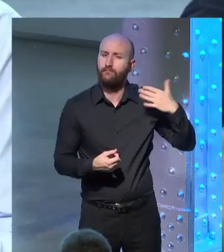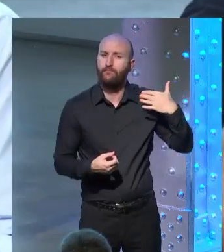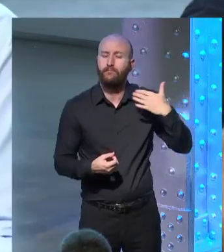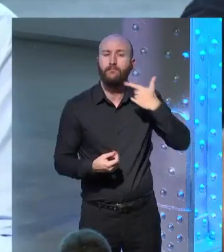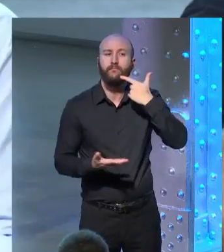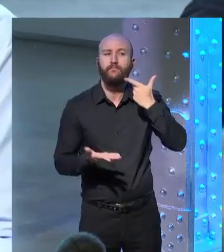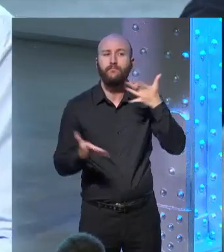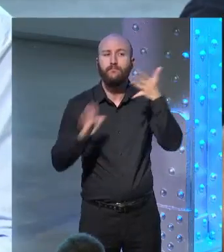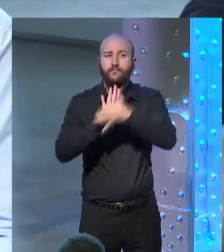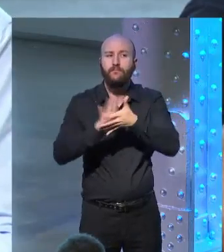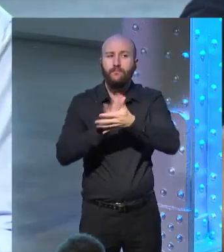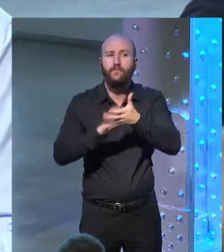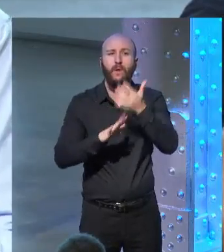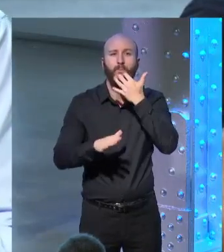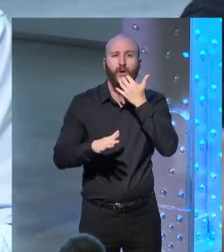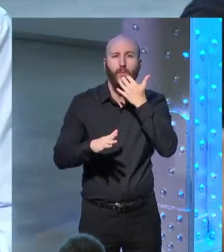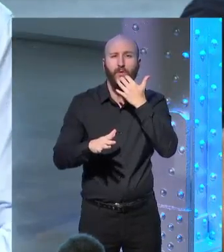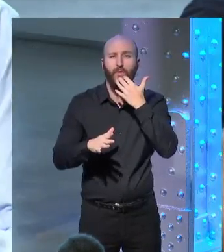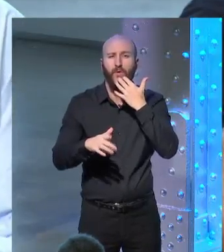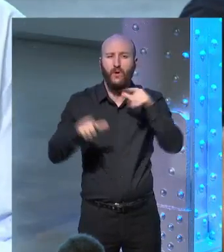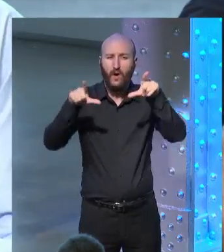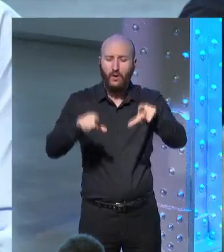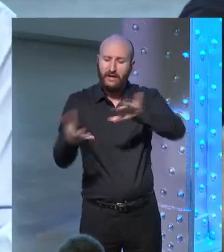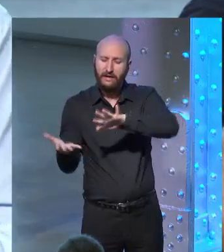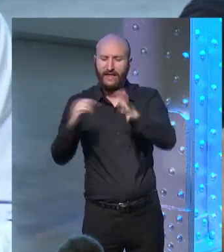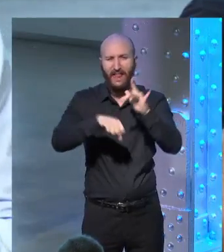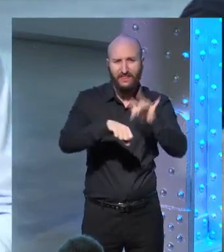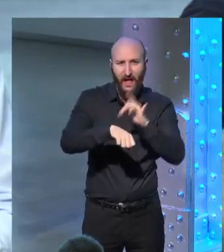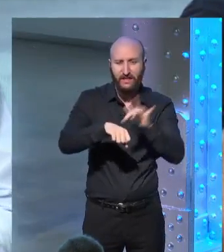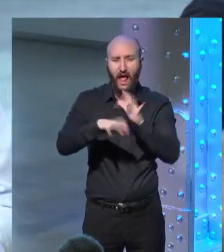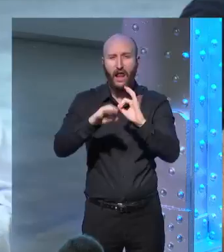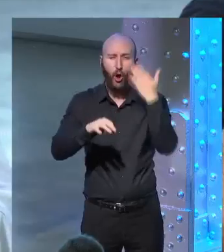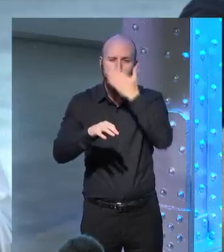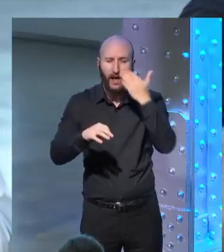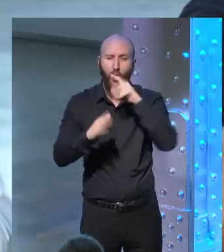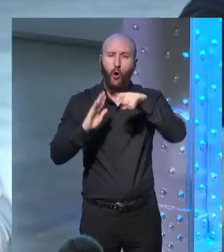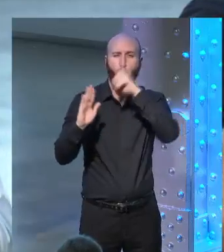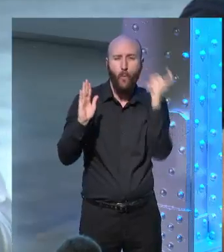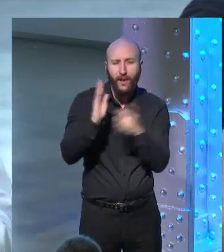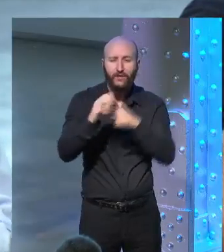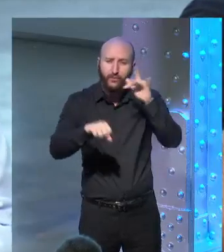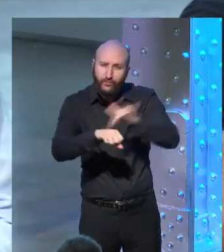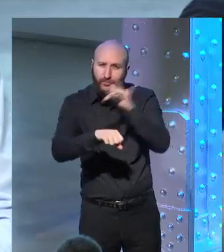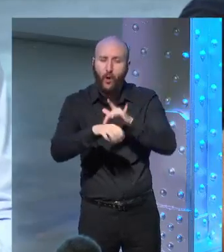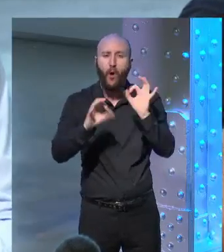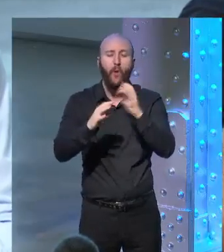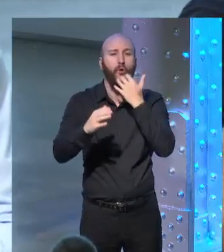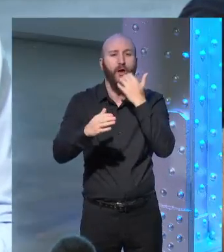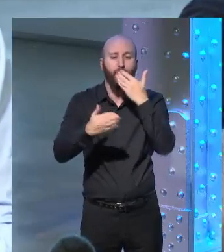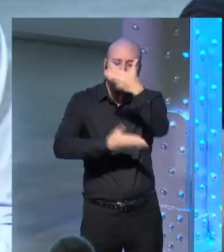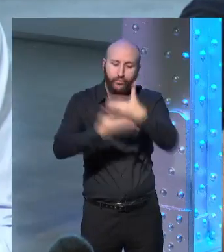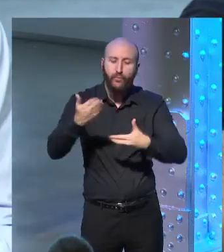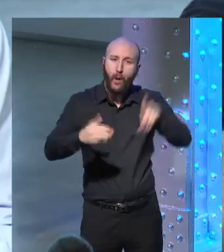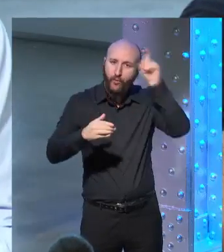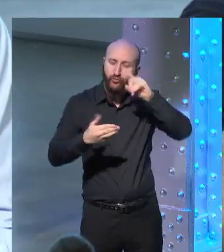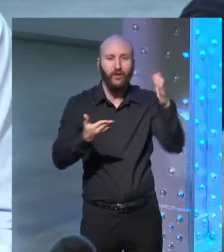se habla de que se está apostando por digitalizar el aula, digitalizar la escuela, digitalizar incluso la figura del docente, ¿no? Pero lo que